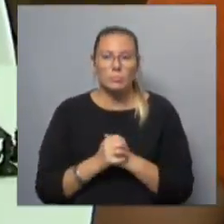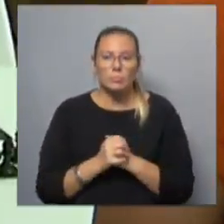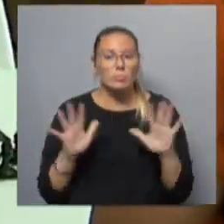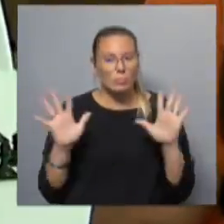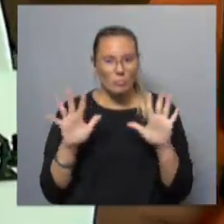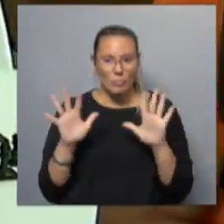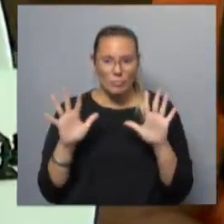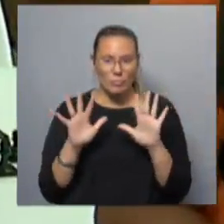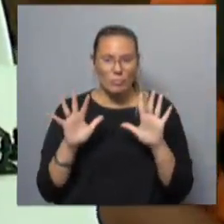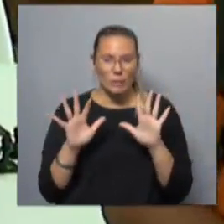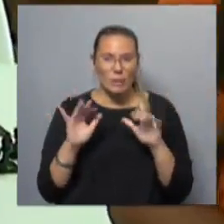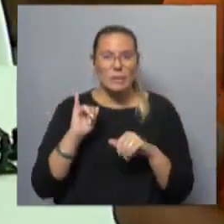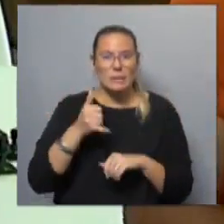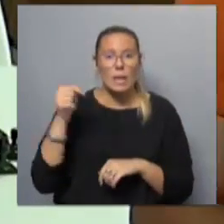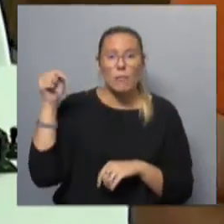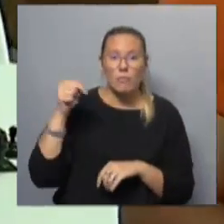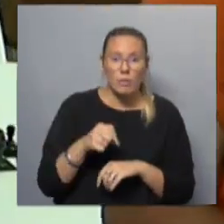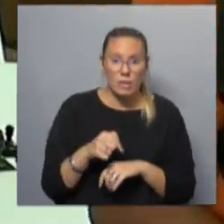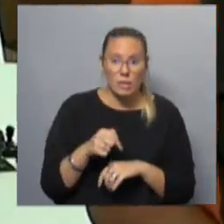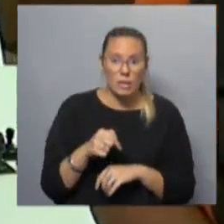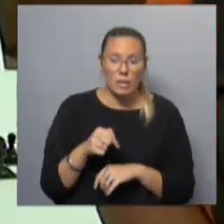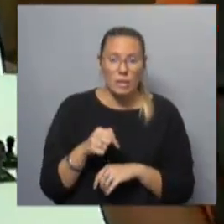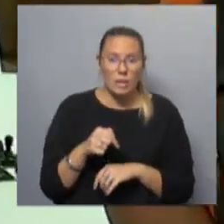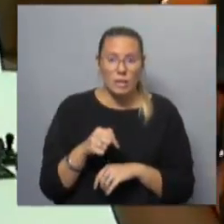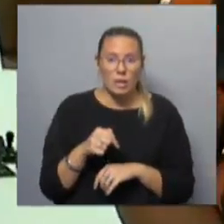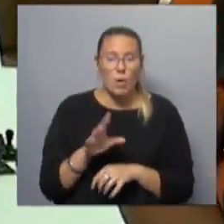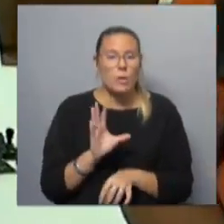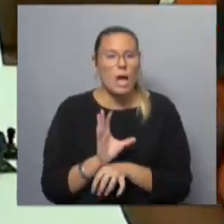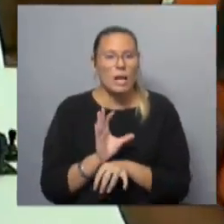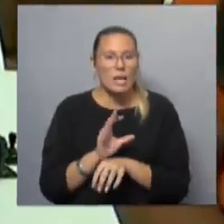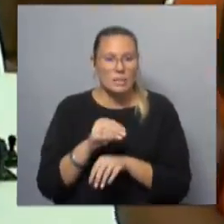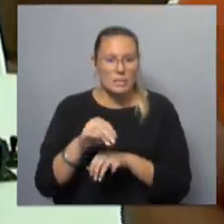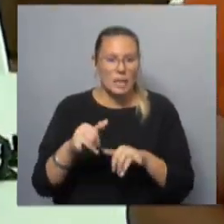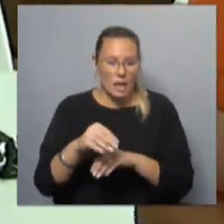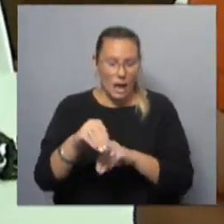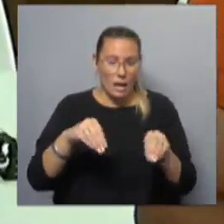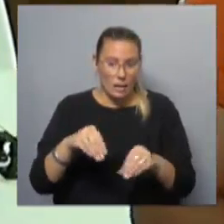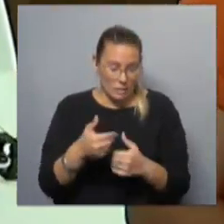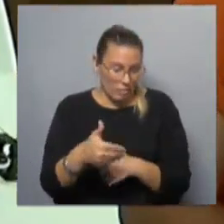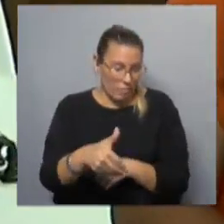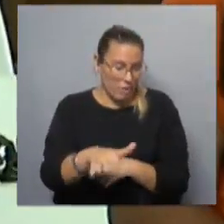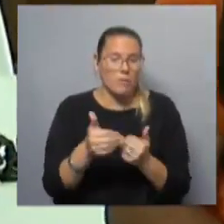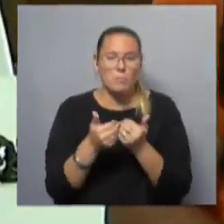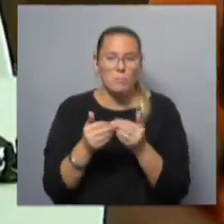Hola, ¿cómo están? Sí, me vine para una clase de ajedrez que va a empezar ahora dentro de un